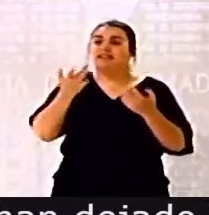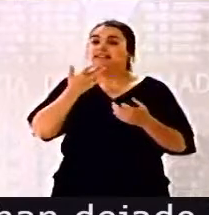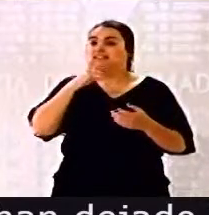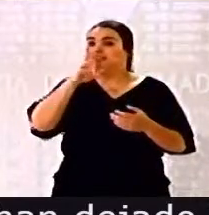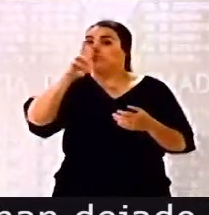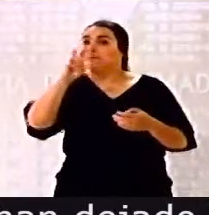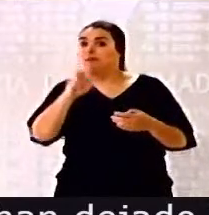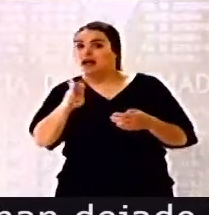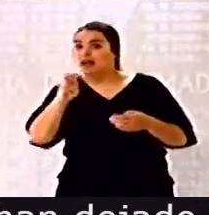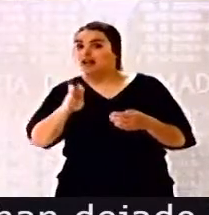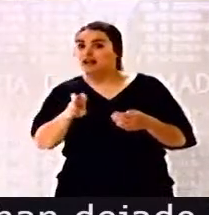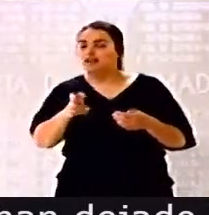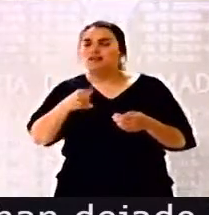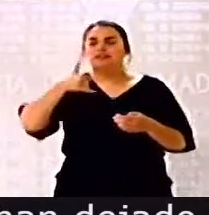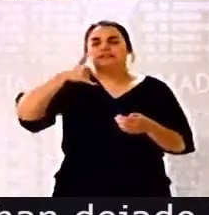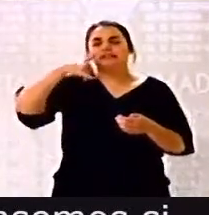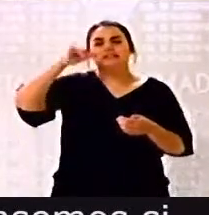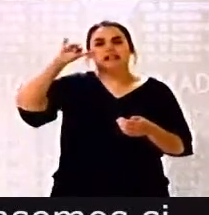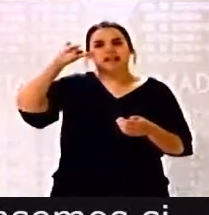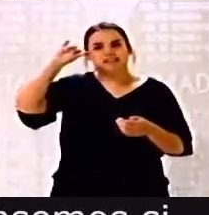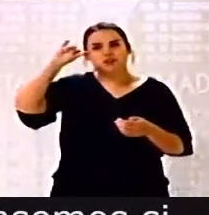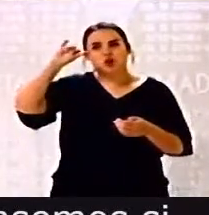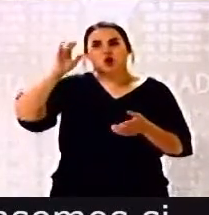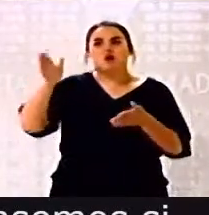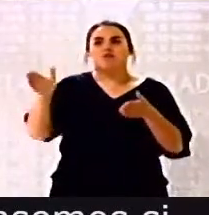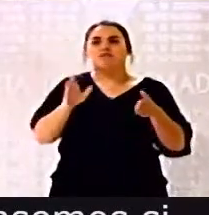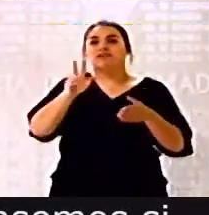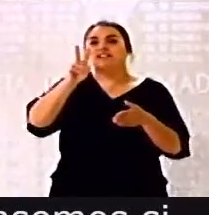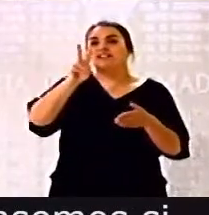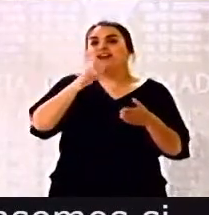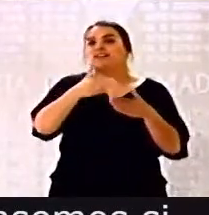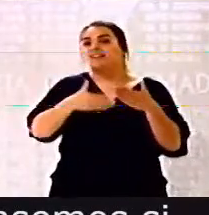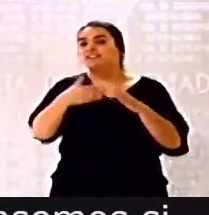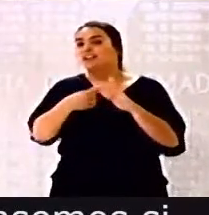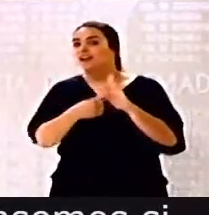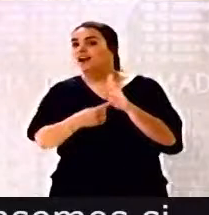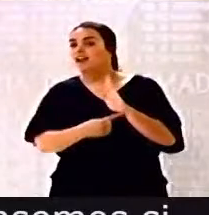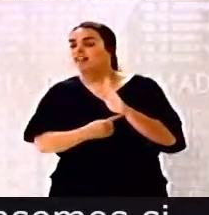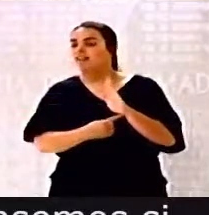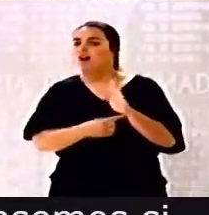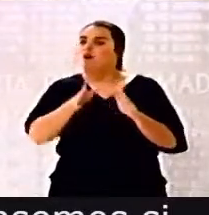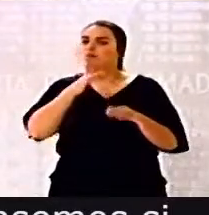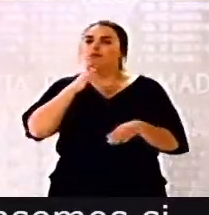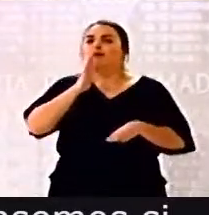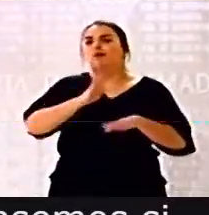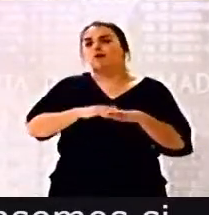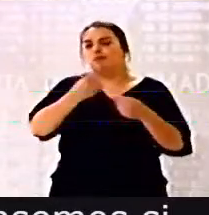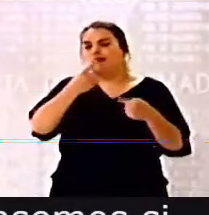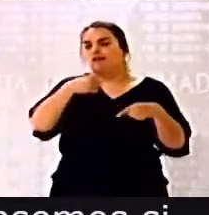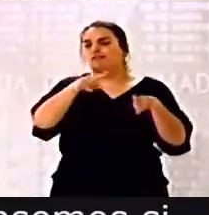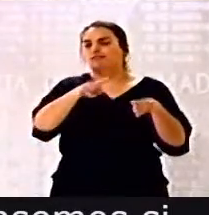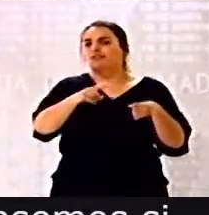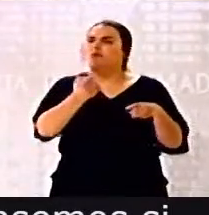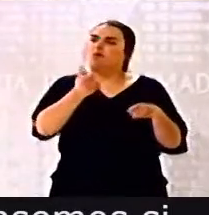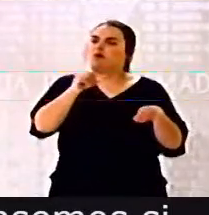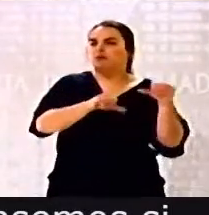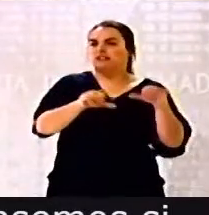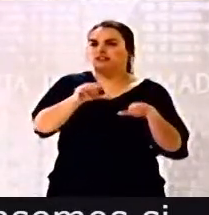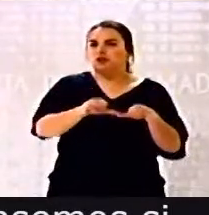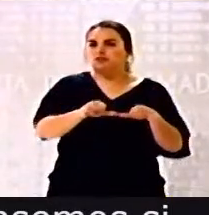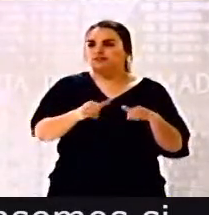pena arriesgar la fase de desescalada por culpa de un rato de botellón.